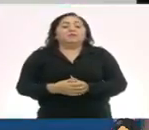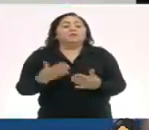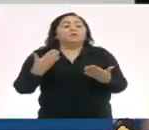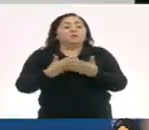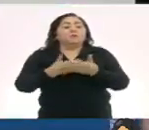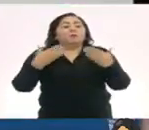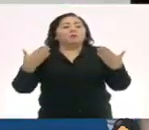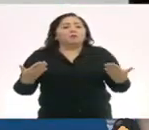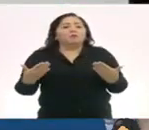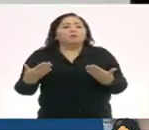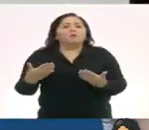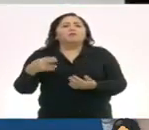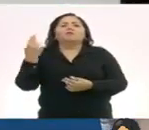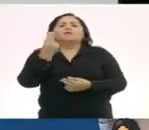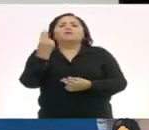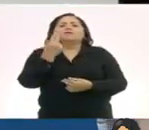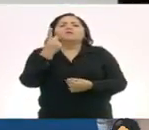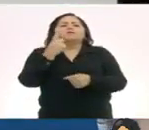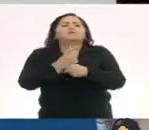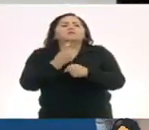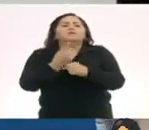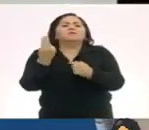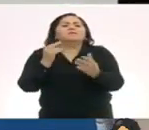Ahora, ¿qué tendríamos que hacer primero?